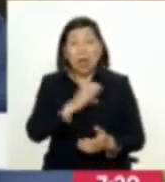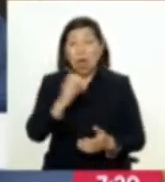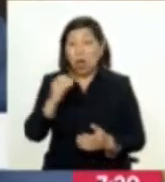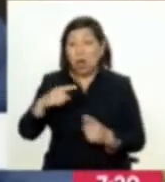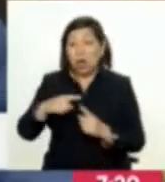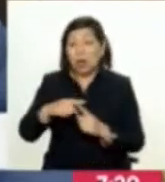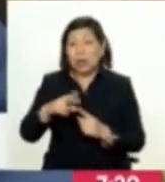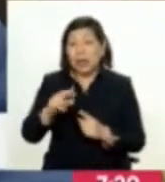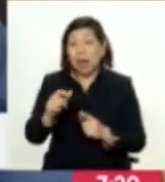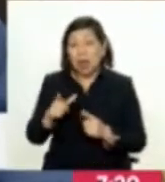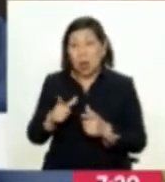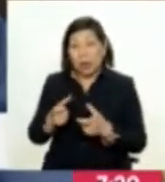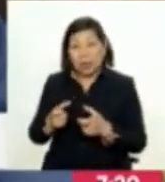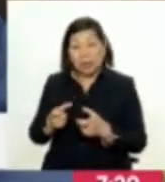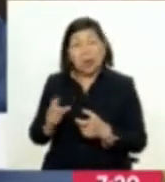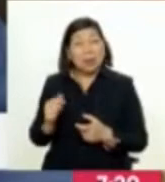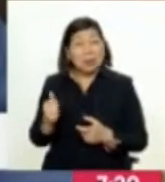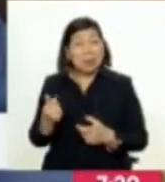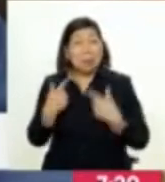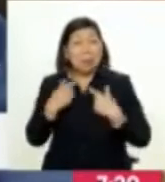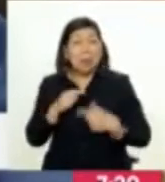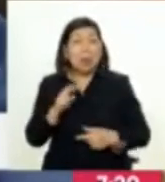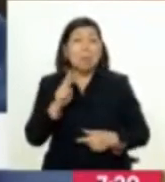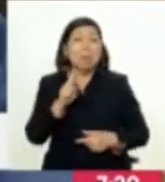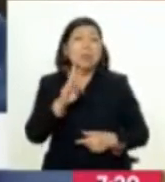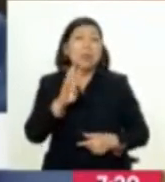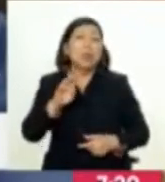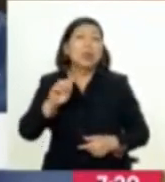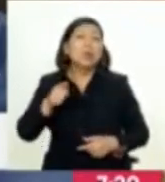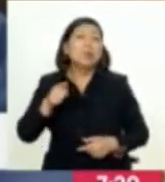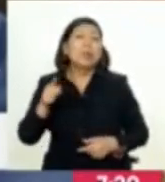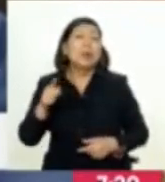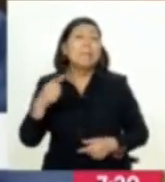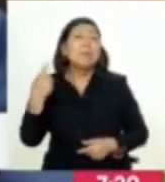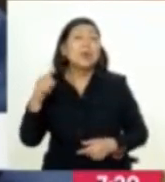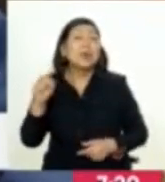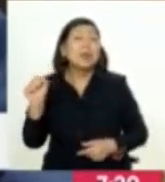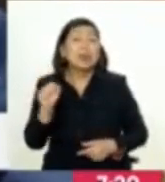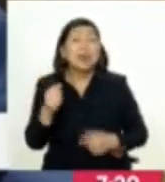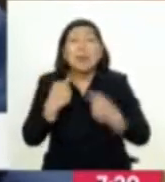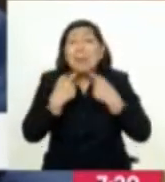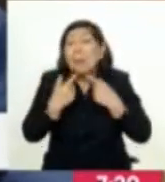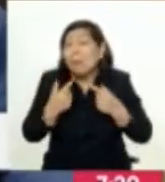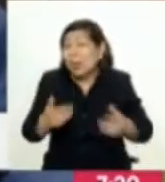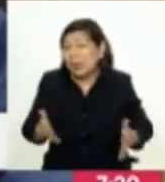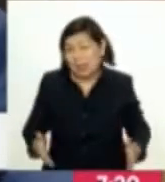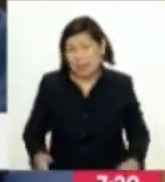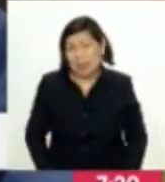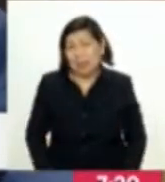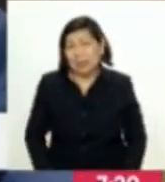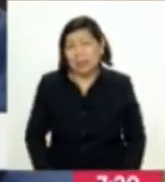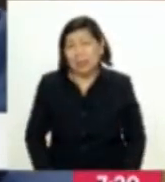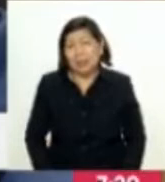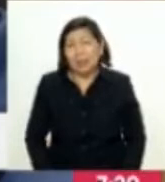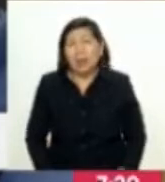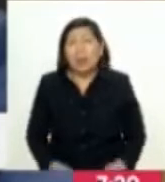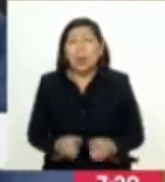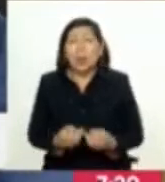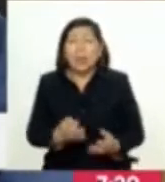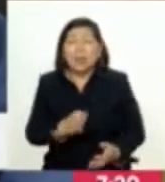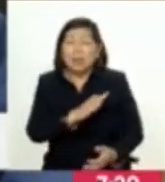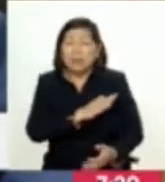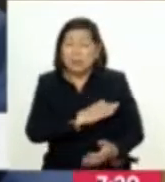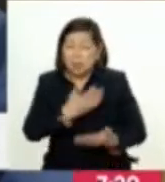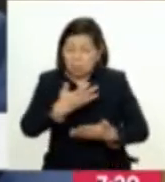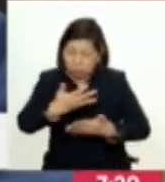es que por corrupción hemos perdido 24 mil millones de soles, ¿no? Cuando uno mira las cuentas fiscales, ¿no?,